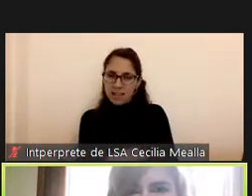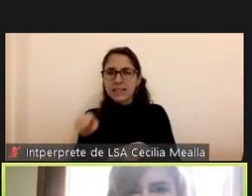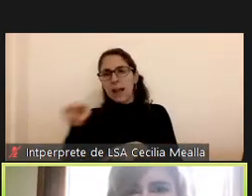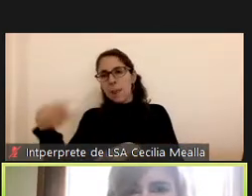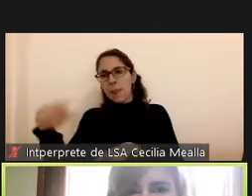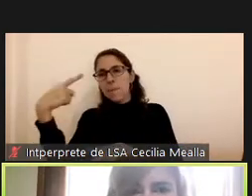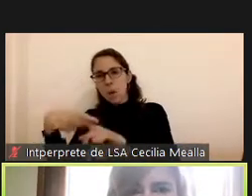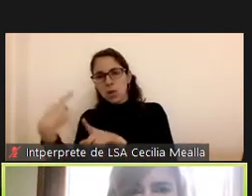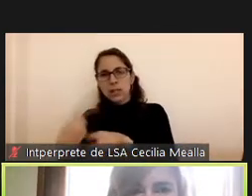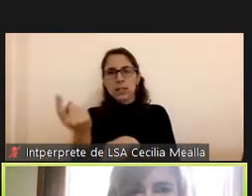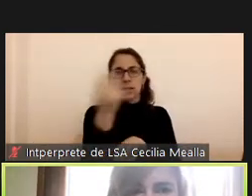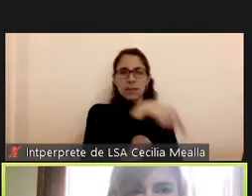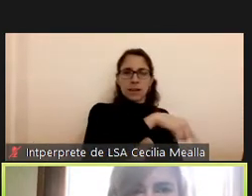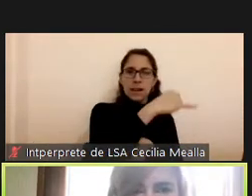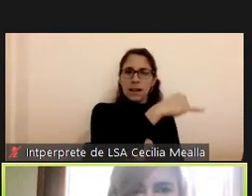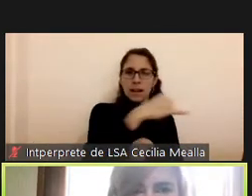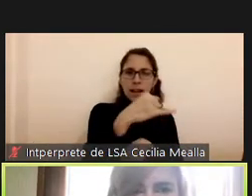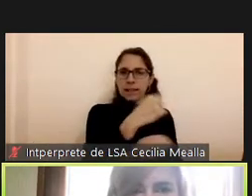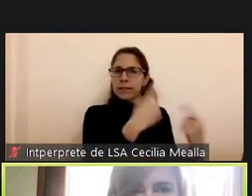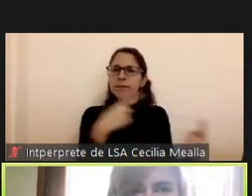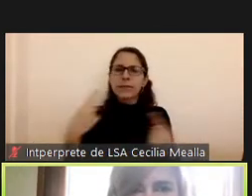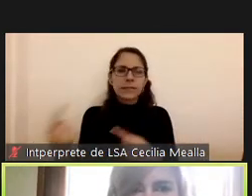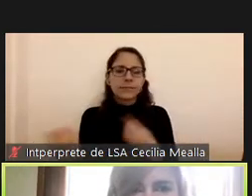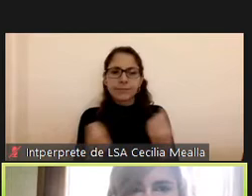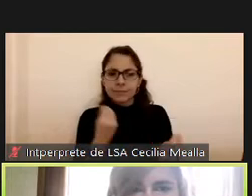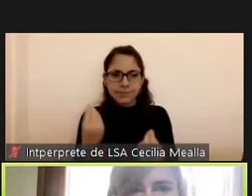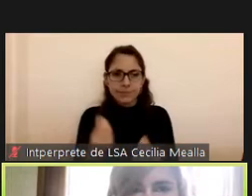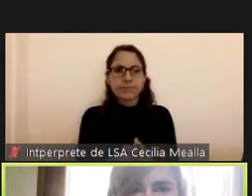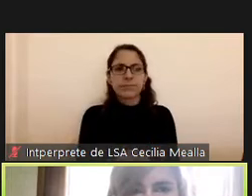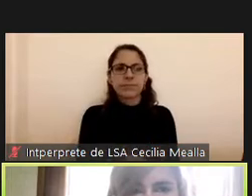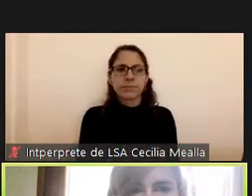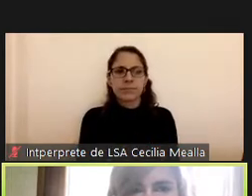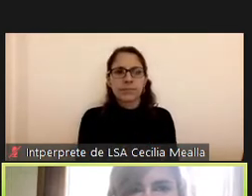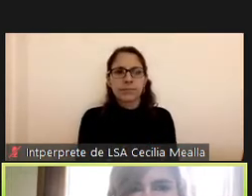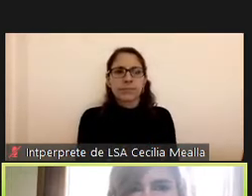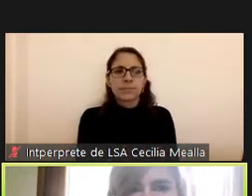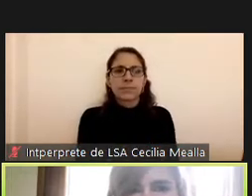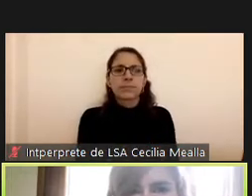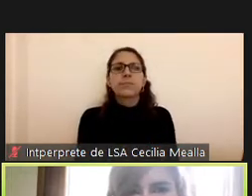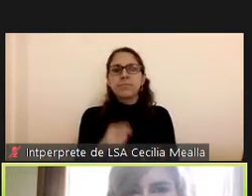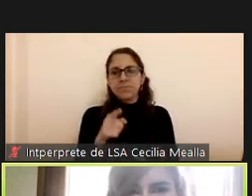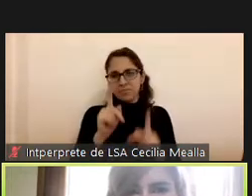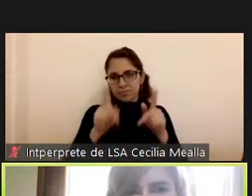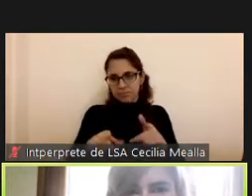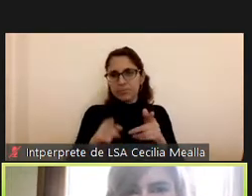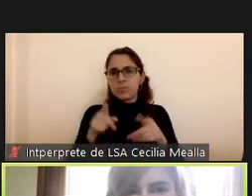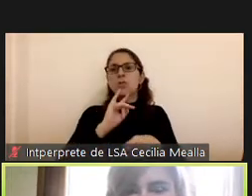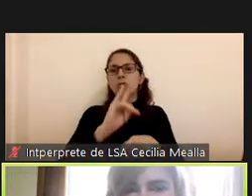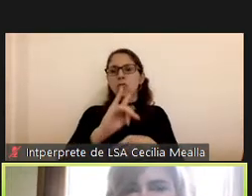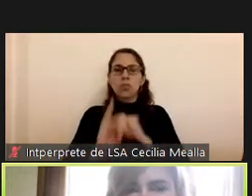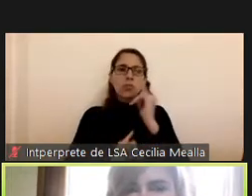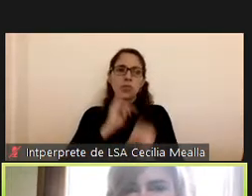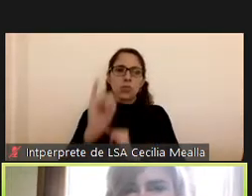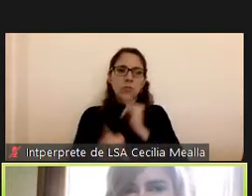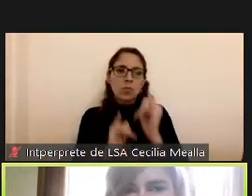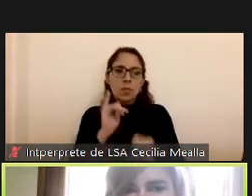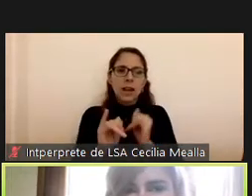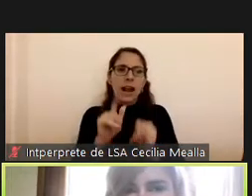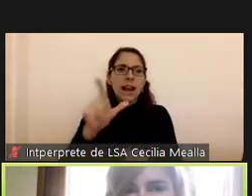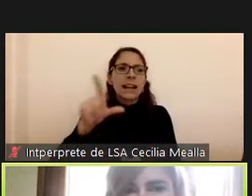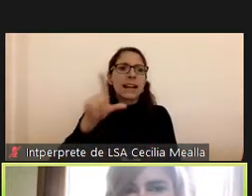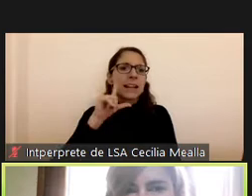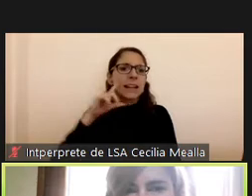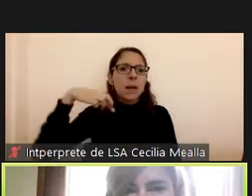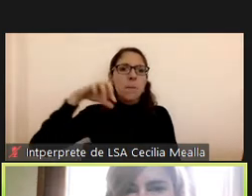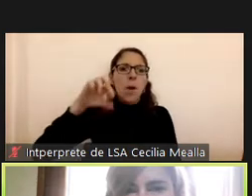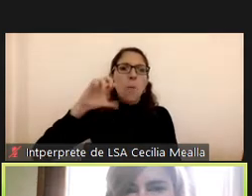gram negativas, que es lo que recién un poco estuve hablando, explicar la composición del lipopolisacárido. Toda esta información